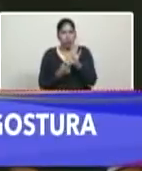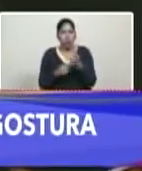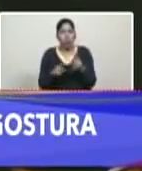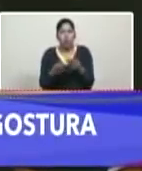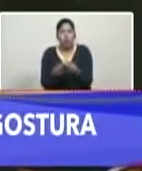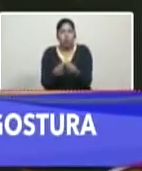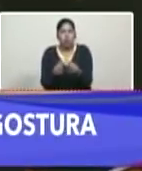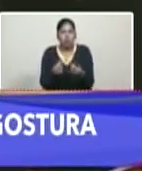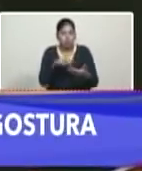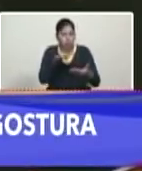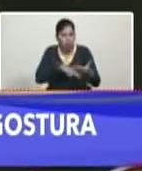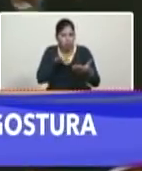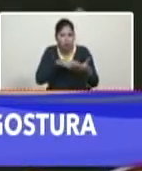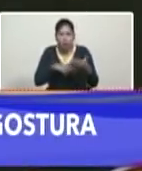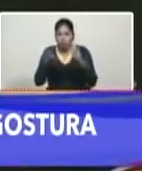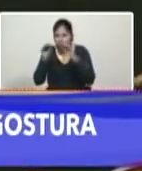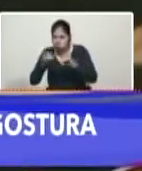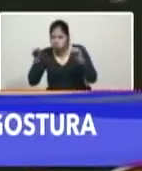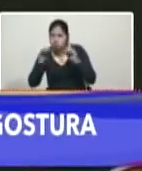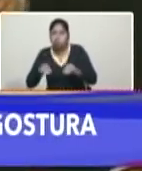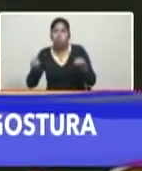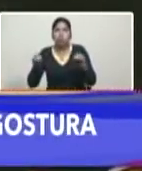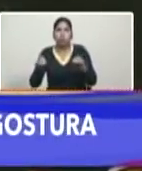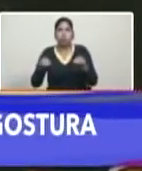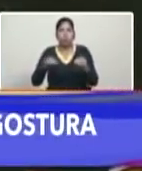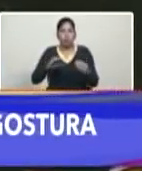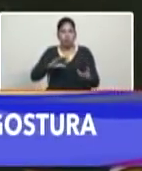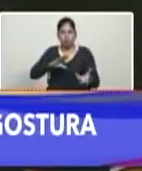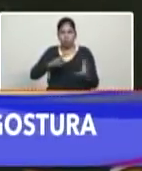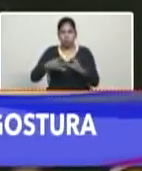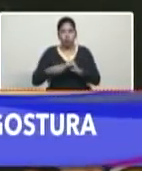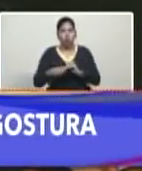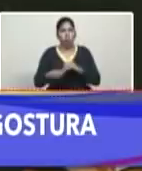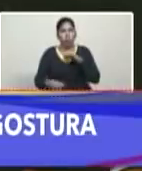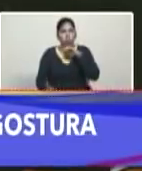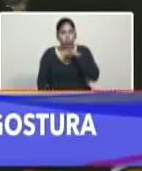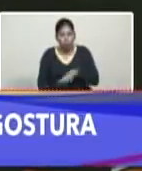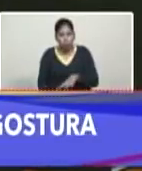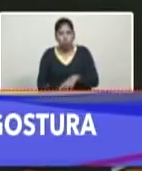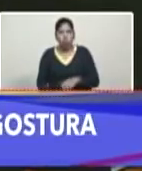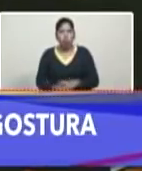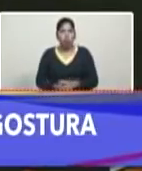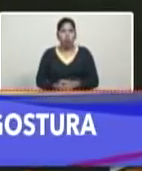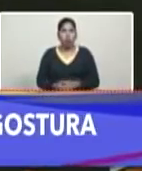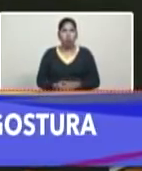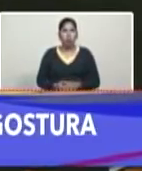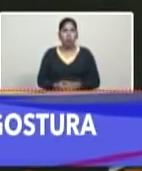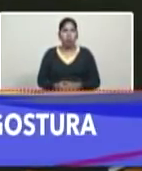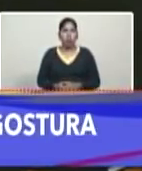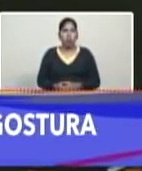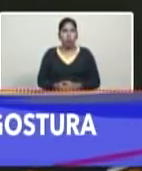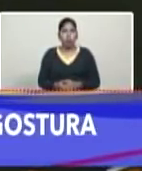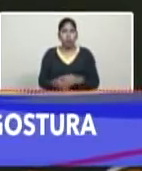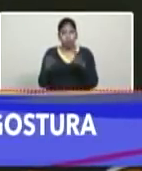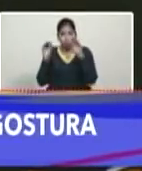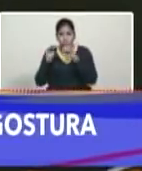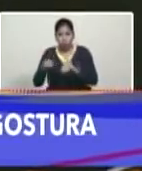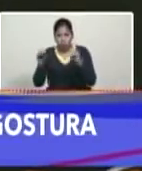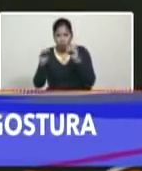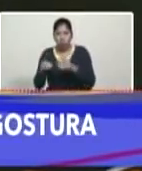Trajo la idea de Bolívar y reivindicó la historia. Puso la historia en el lugar justo donde debía